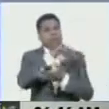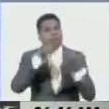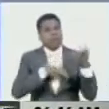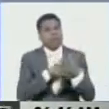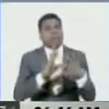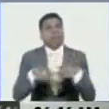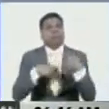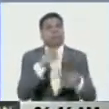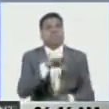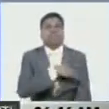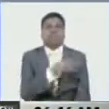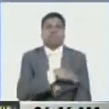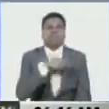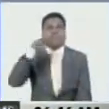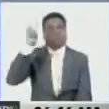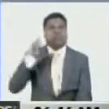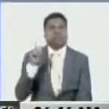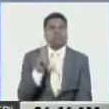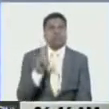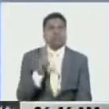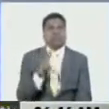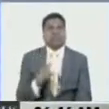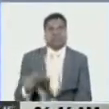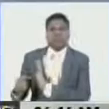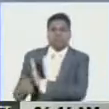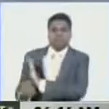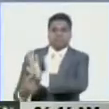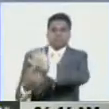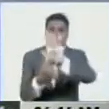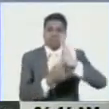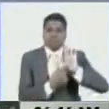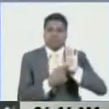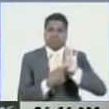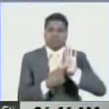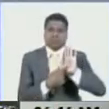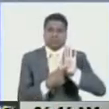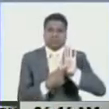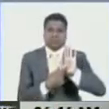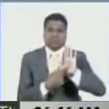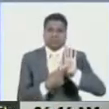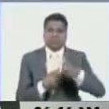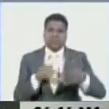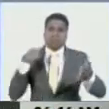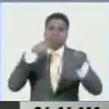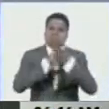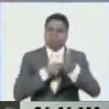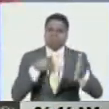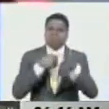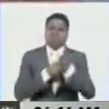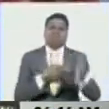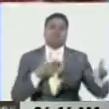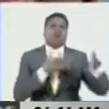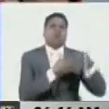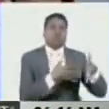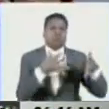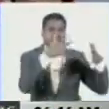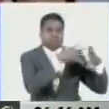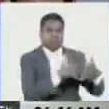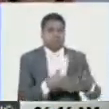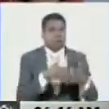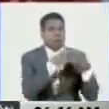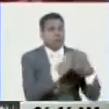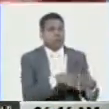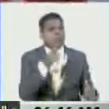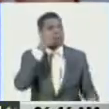producen en la sociedad venezolana es la expresión de la lucha antiimperialista de un pueblo. No son cosas que